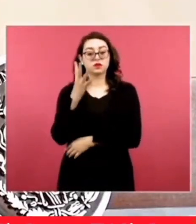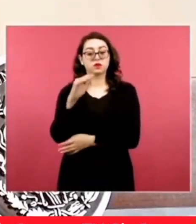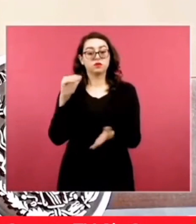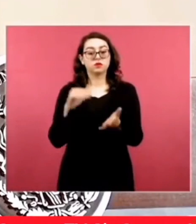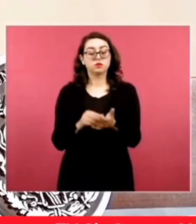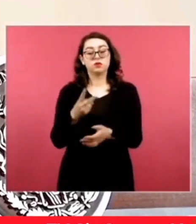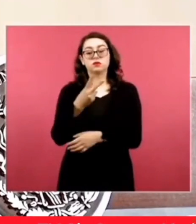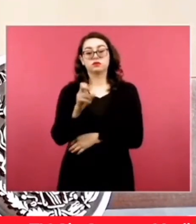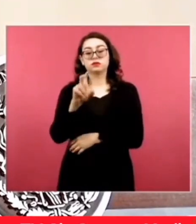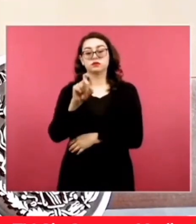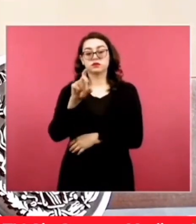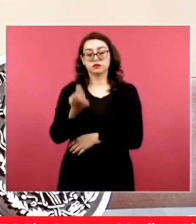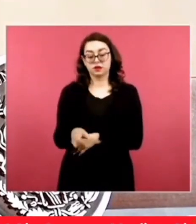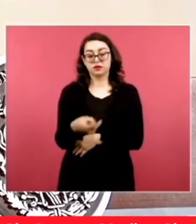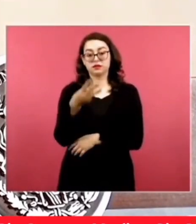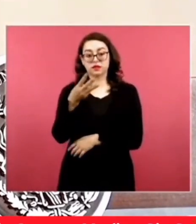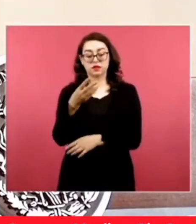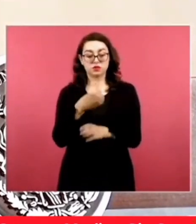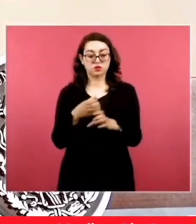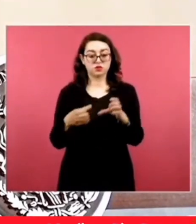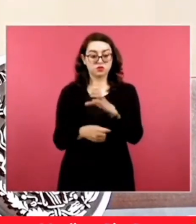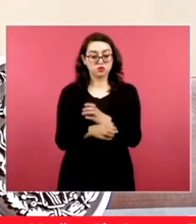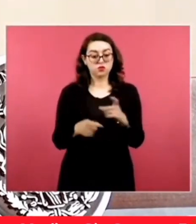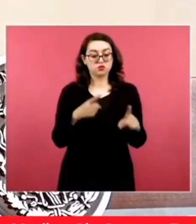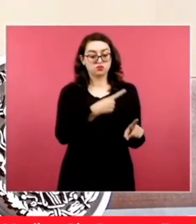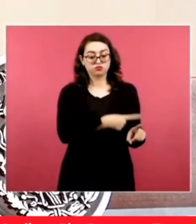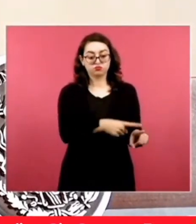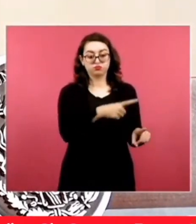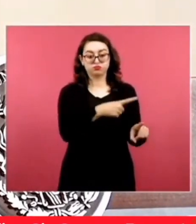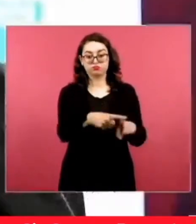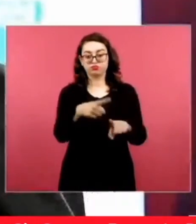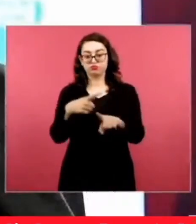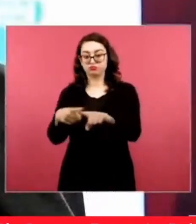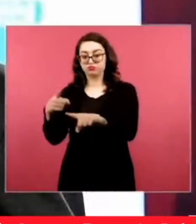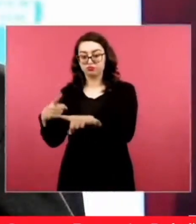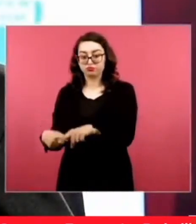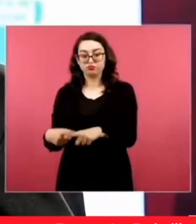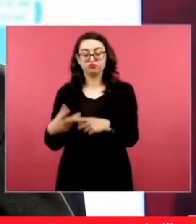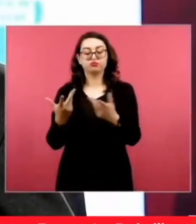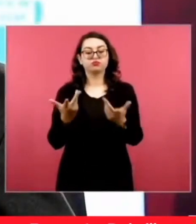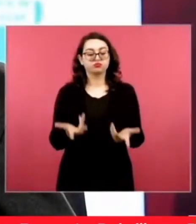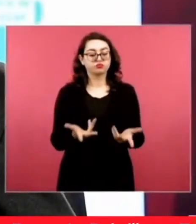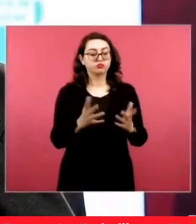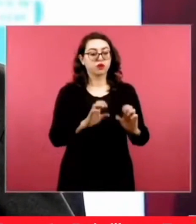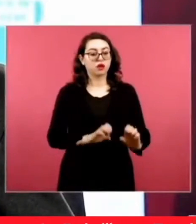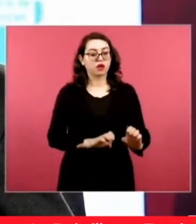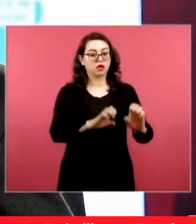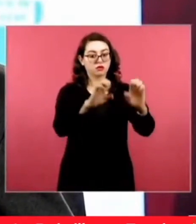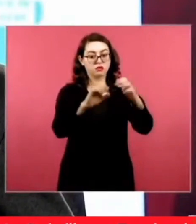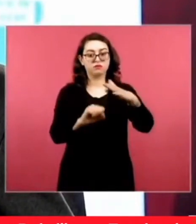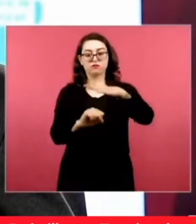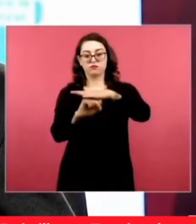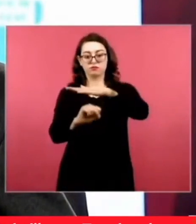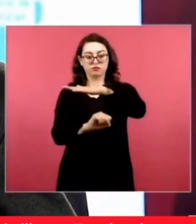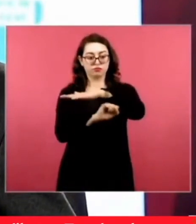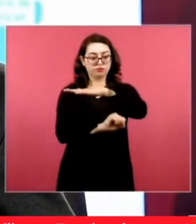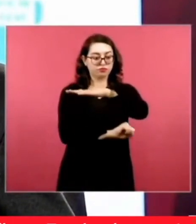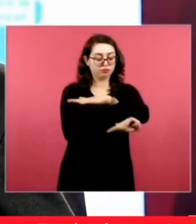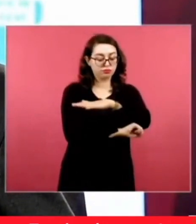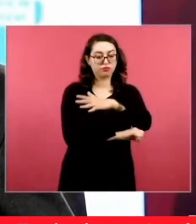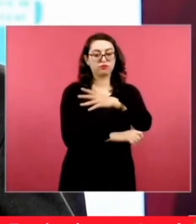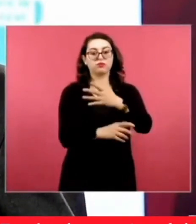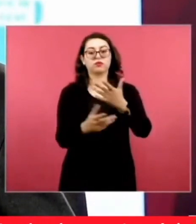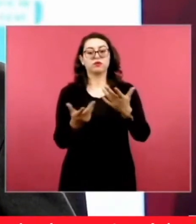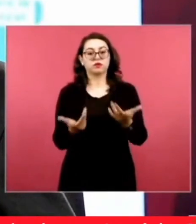54,232 bienes inmuebles de diferente carácter. Pueden ser unidades habitacionales, cimentaciones